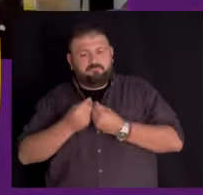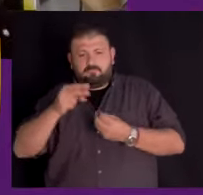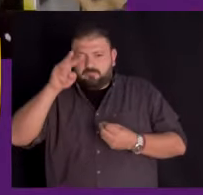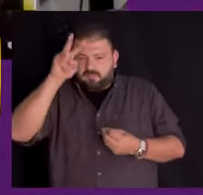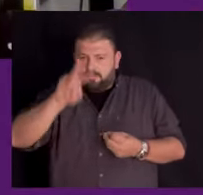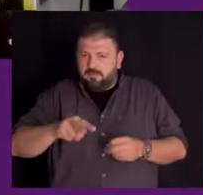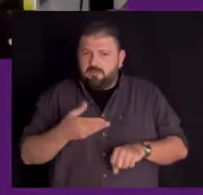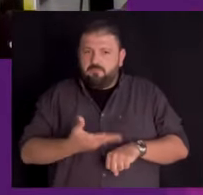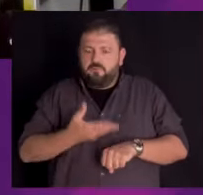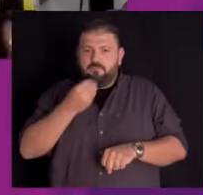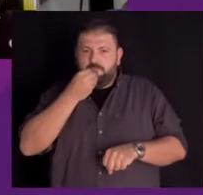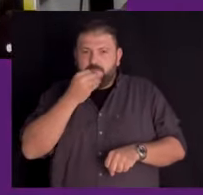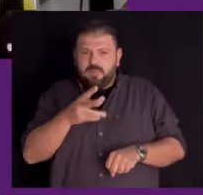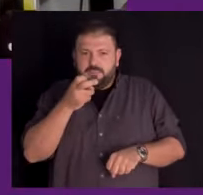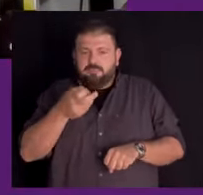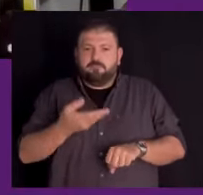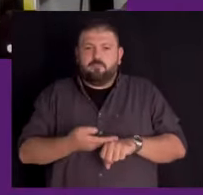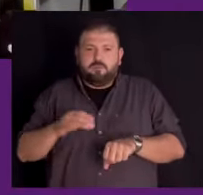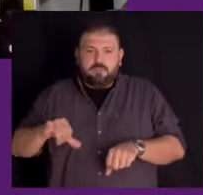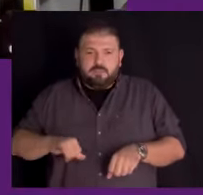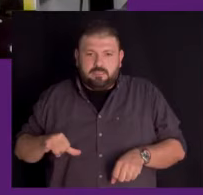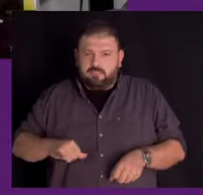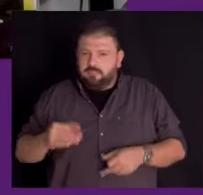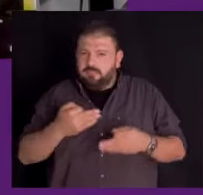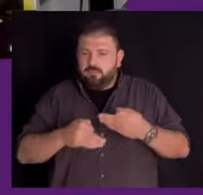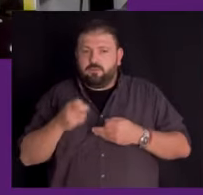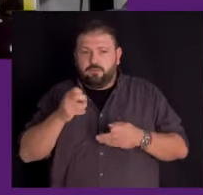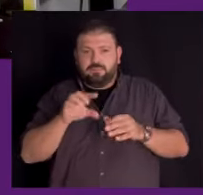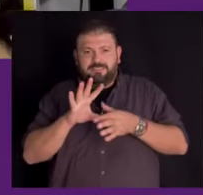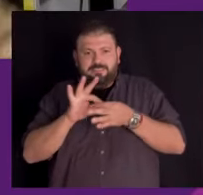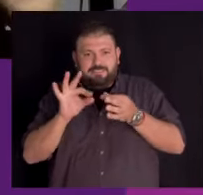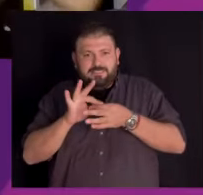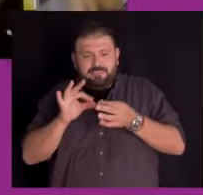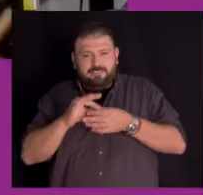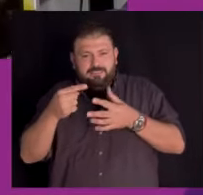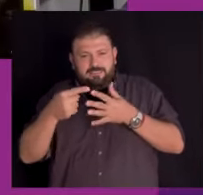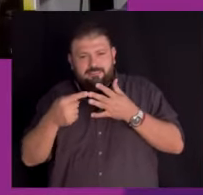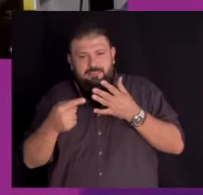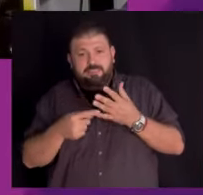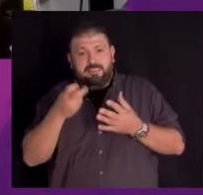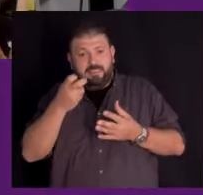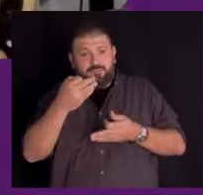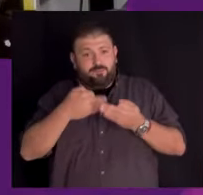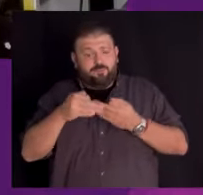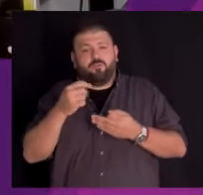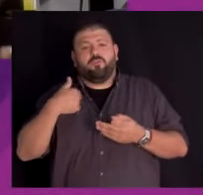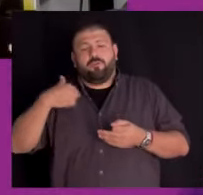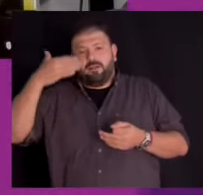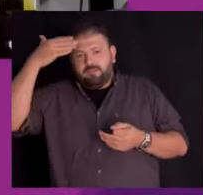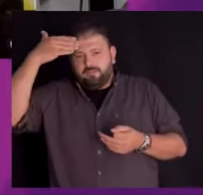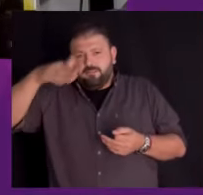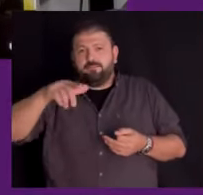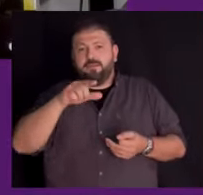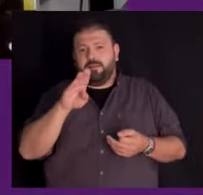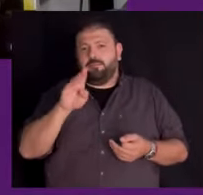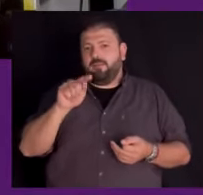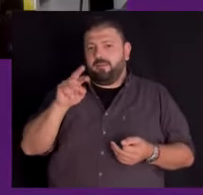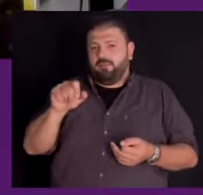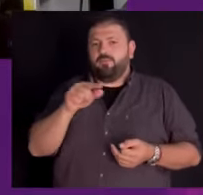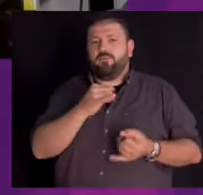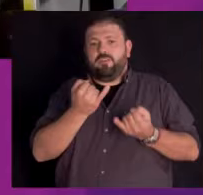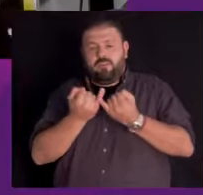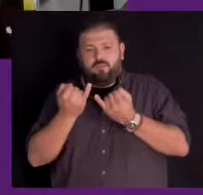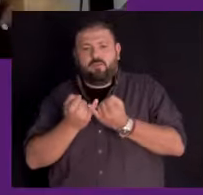está increíble todo este panorama tan amplio que nos estás mencionando. Y entonces esto nos lleva a que Beto nos pueda, por